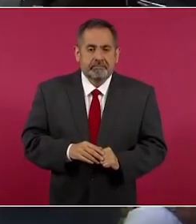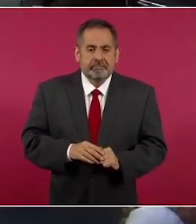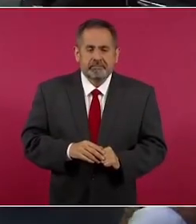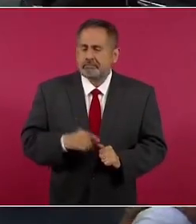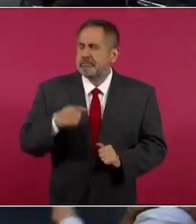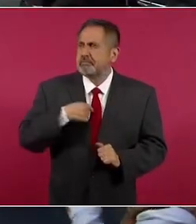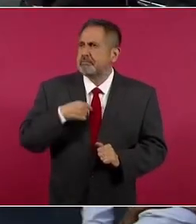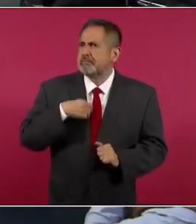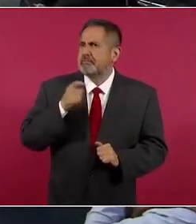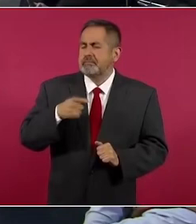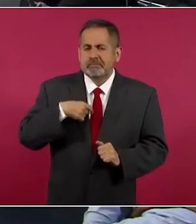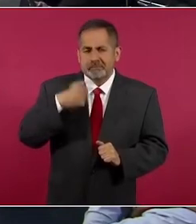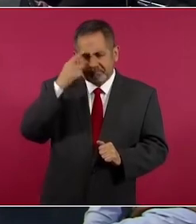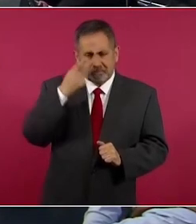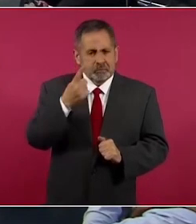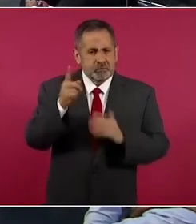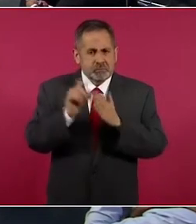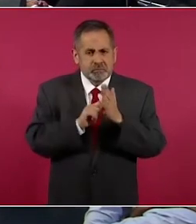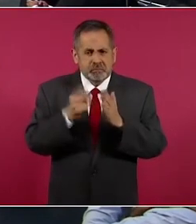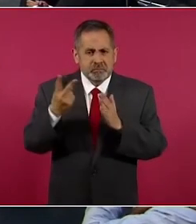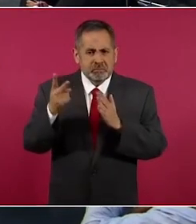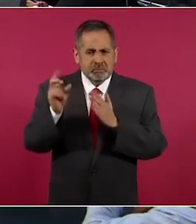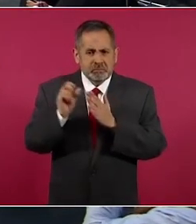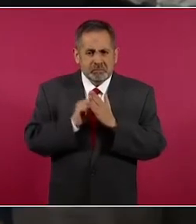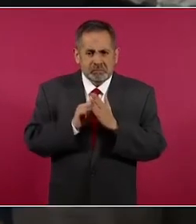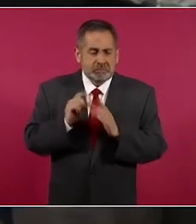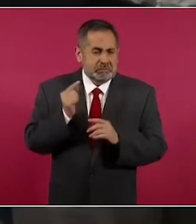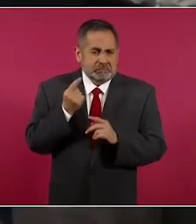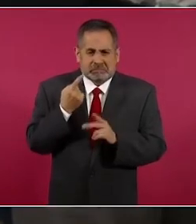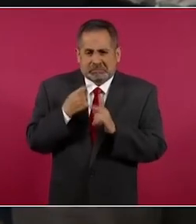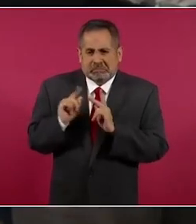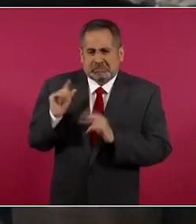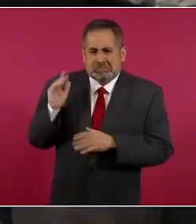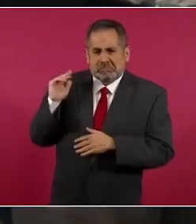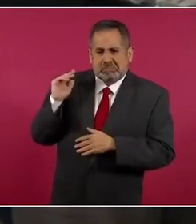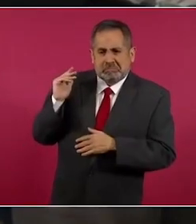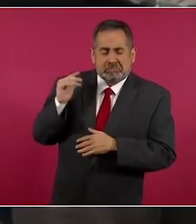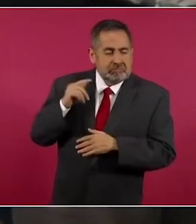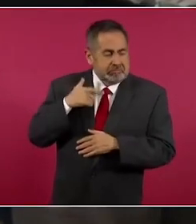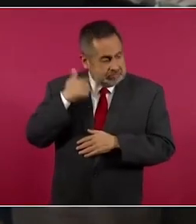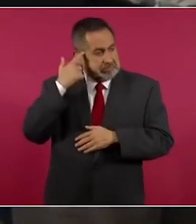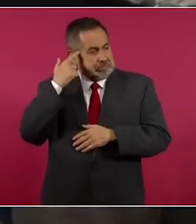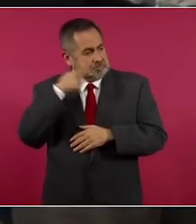tengo un mes o dos meses que sé de él.